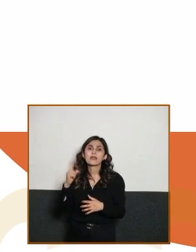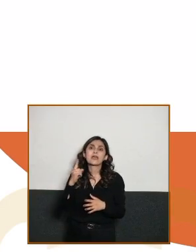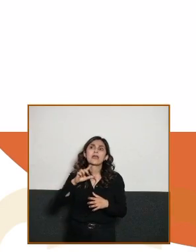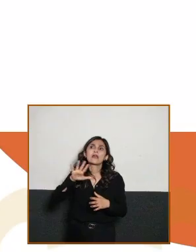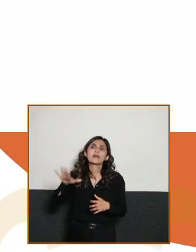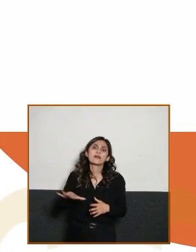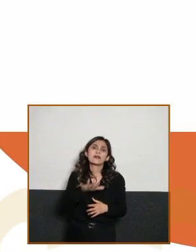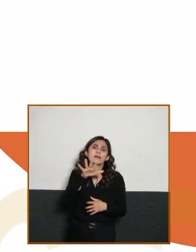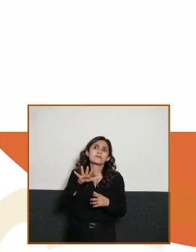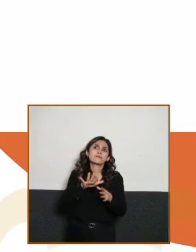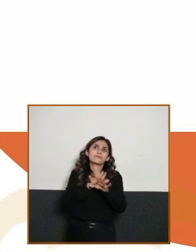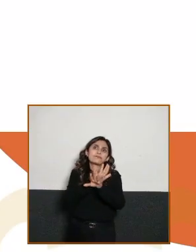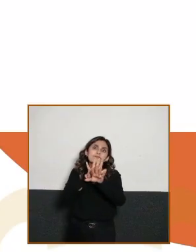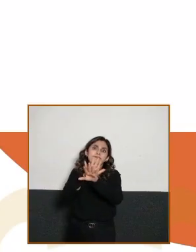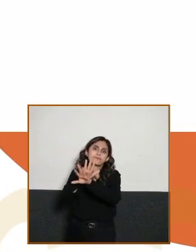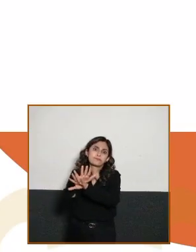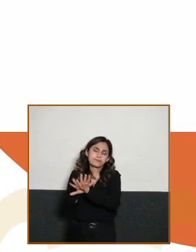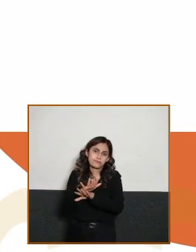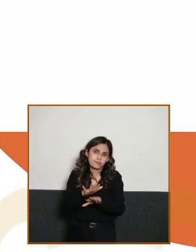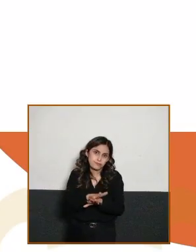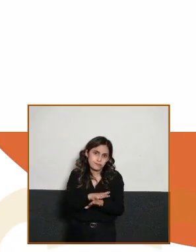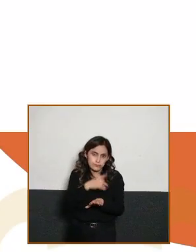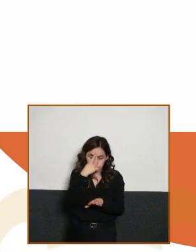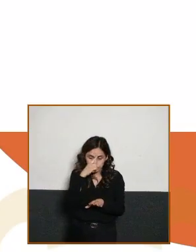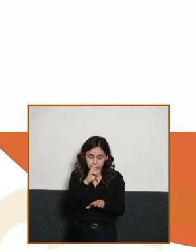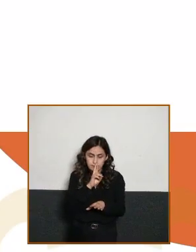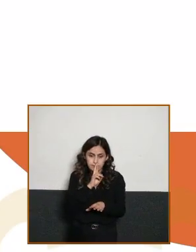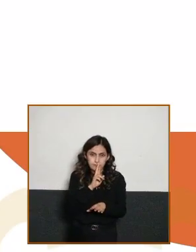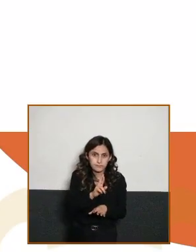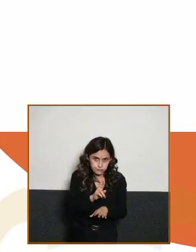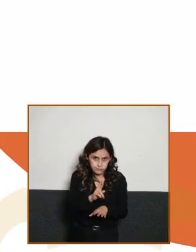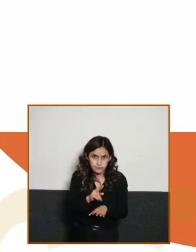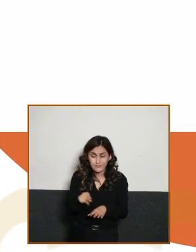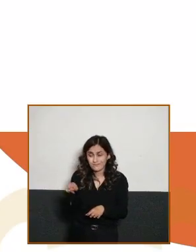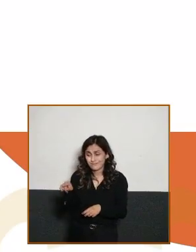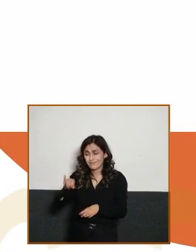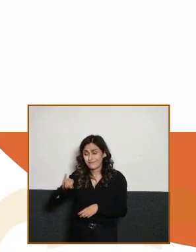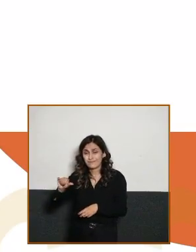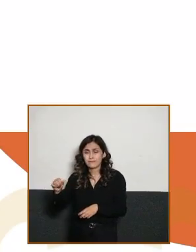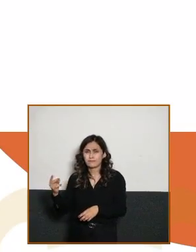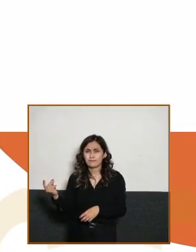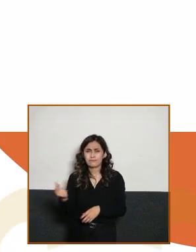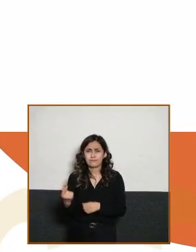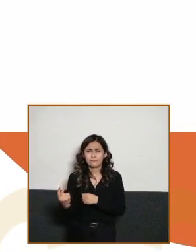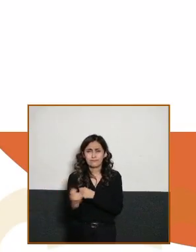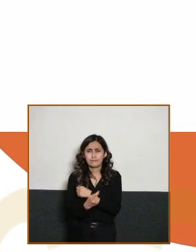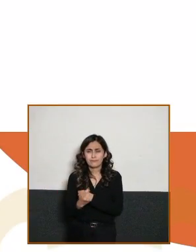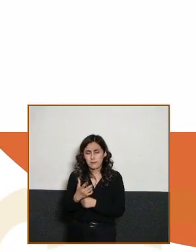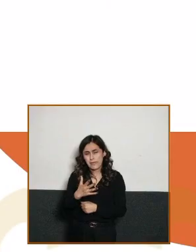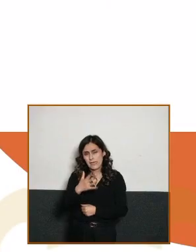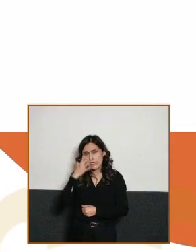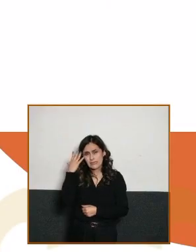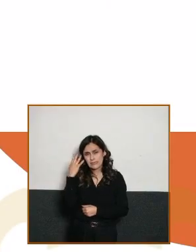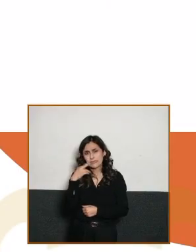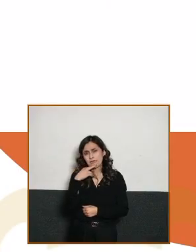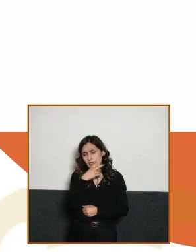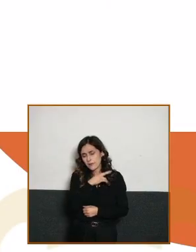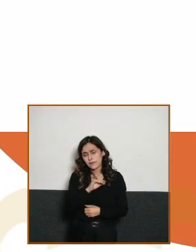un montón de cosas, pero tener resultados concretos con inteligencia artificial es mucho más rápido. O no mucho más rápido, pero más rápido.